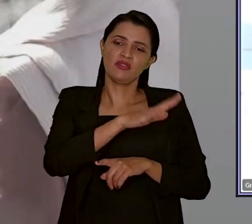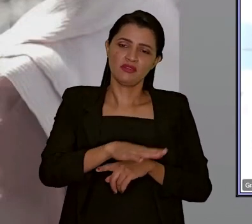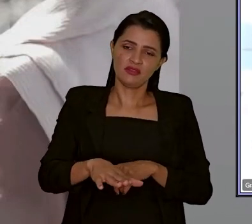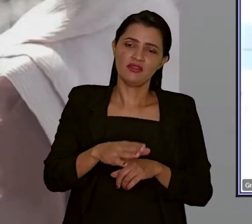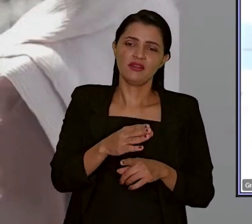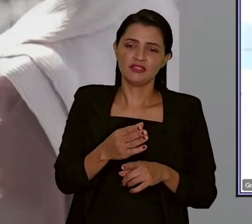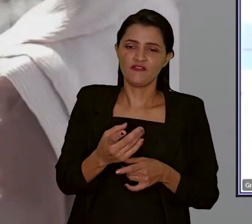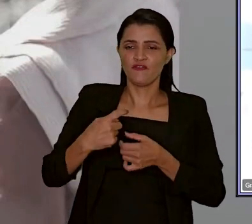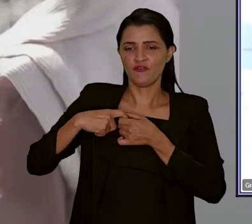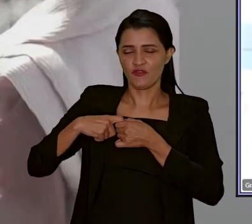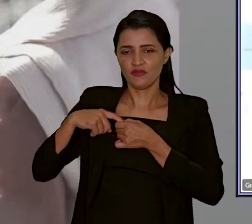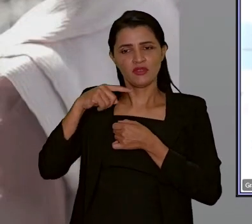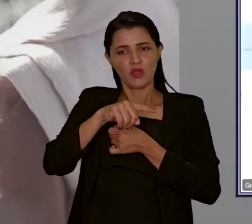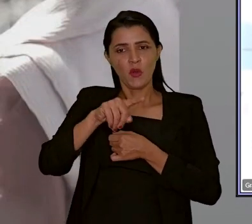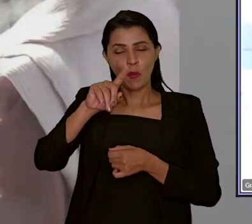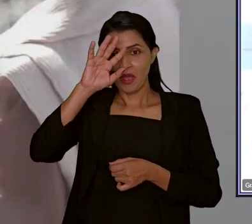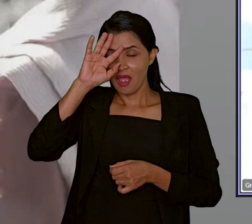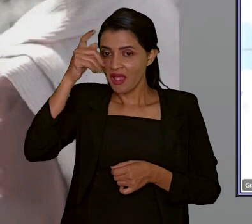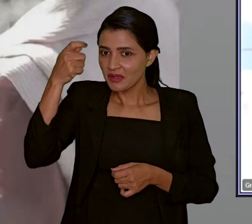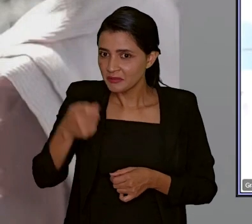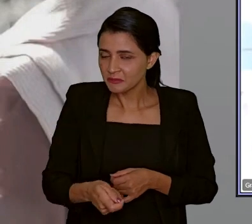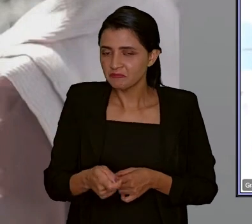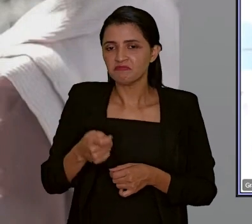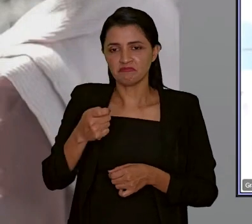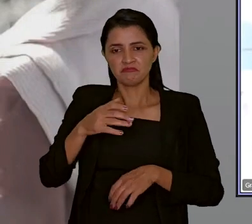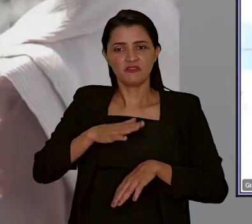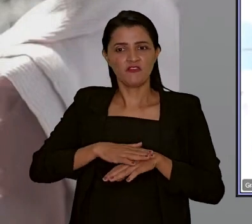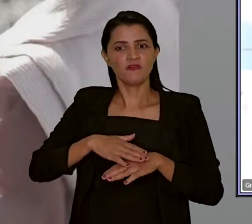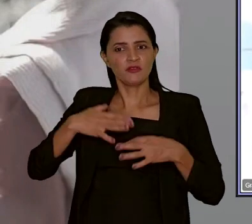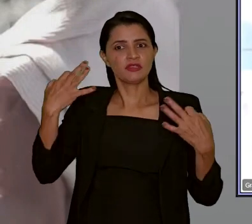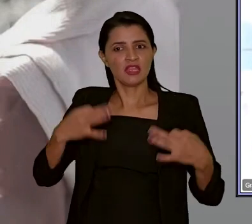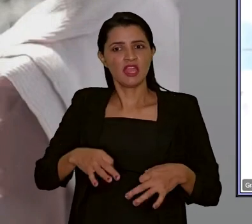una resolución que, bueno, evidentemente fue